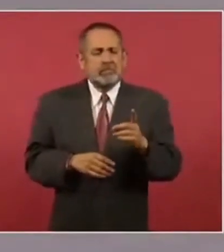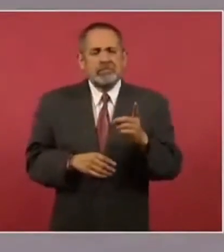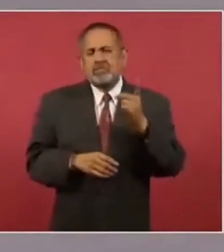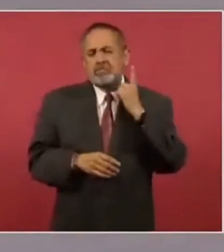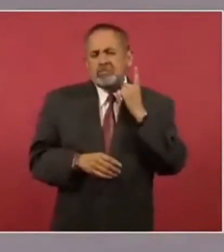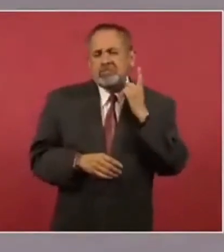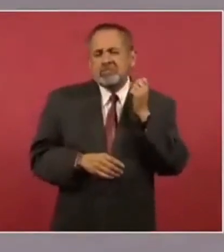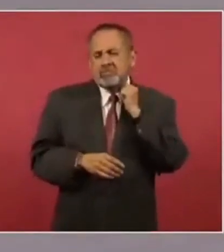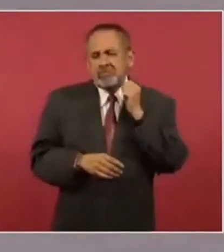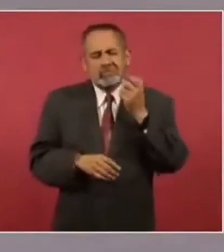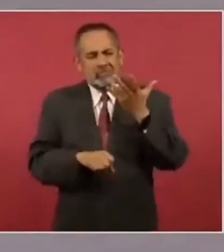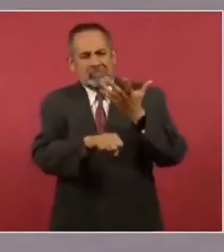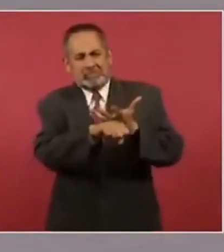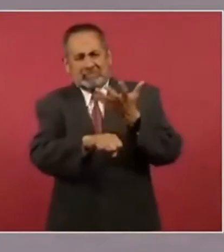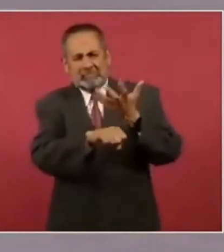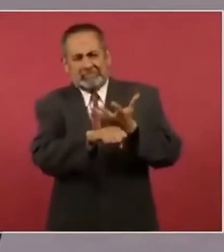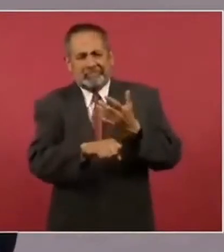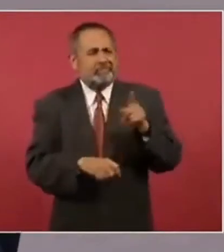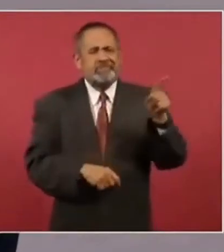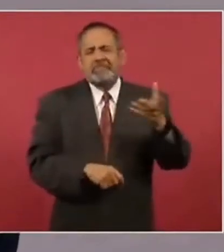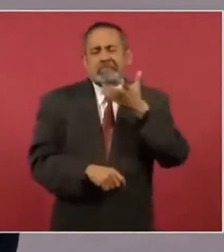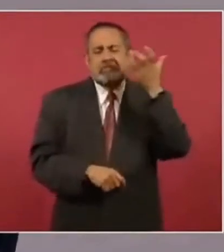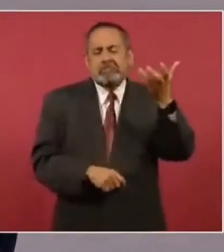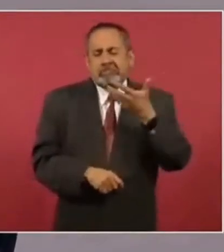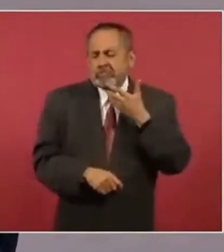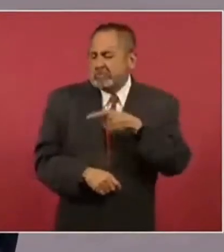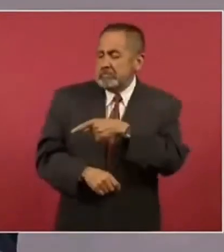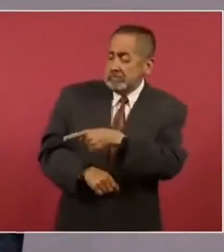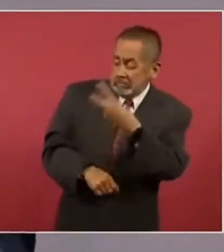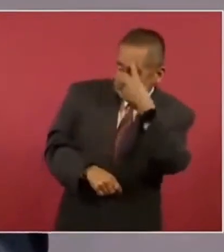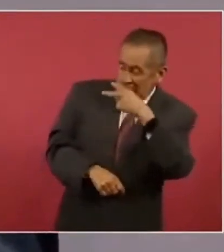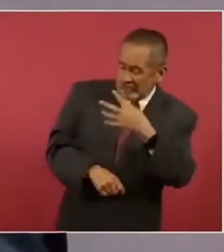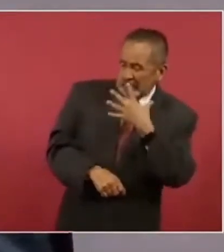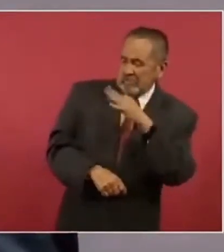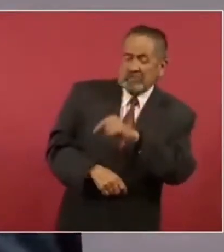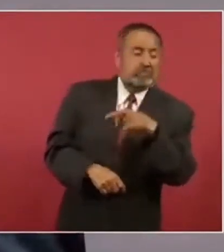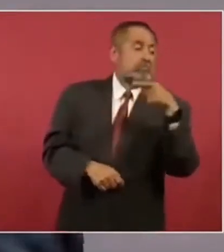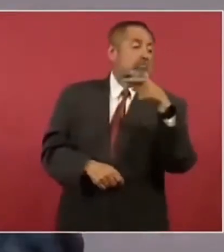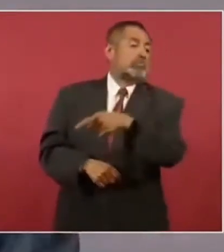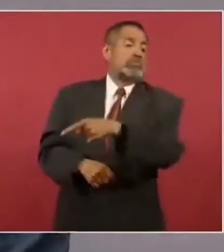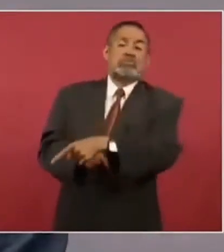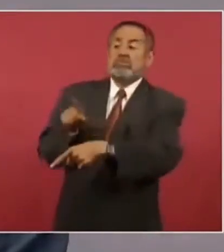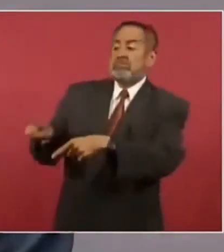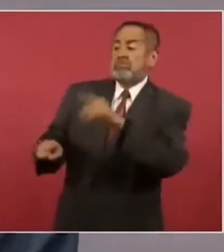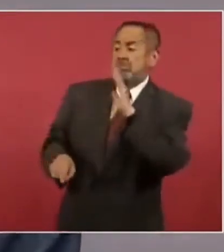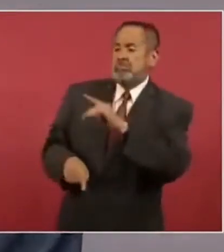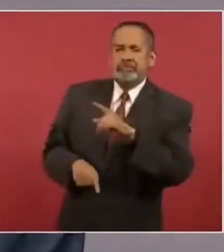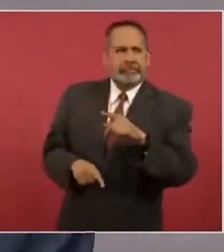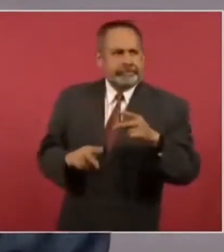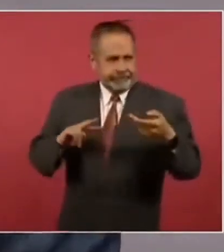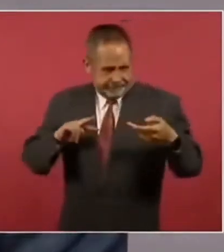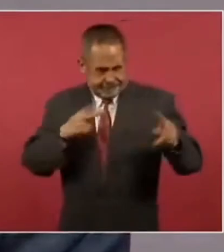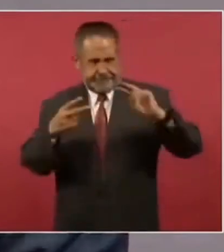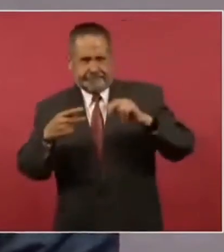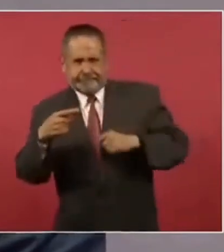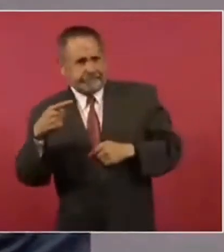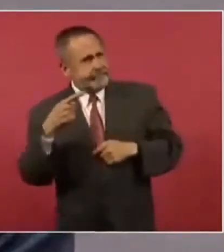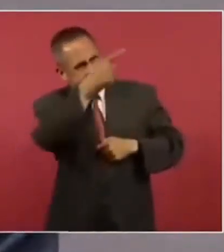Unidos, acostumbrados a ver la paja en el ojo ajeno y no la viga en el propio,